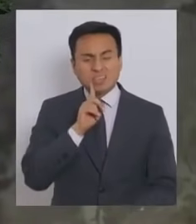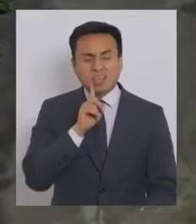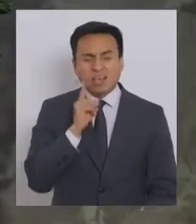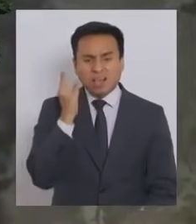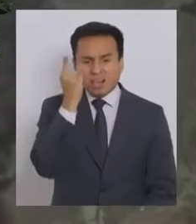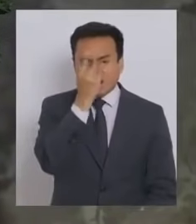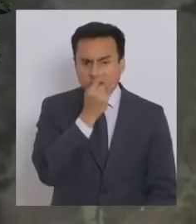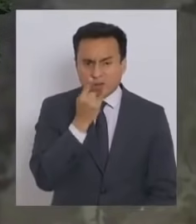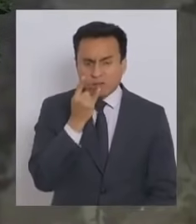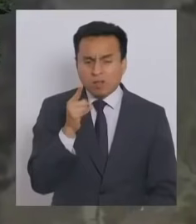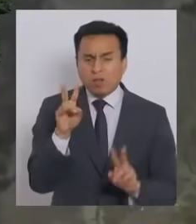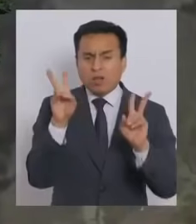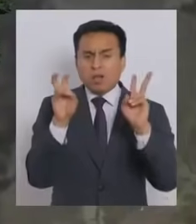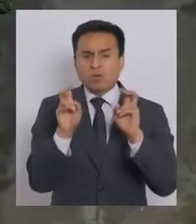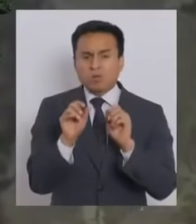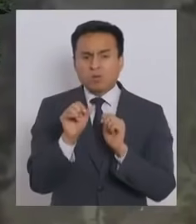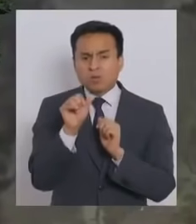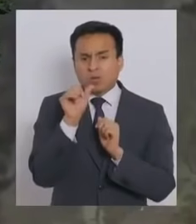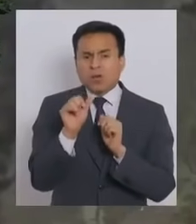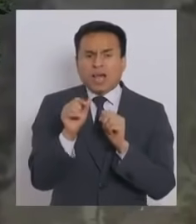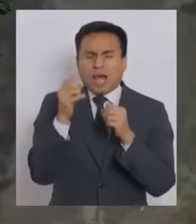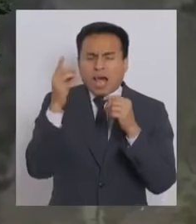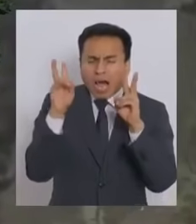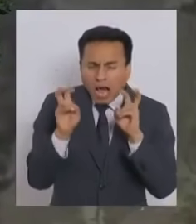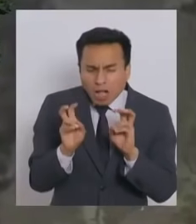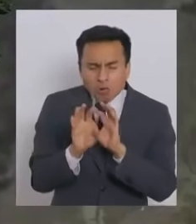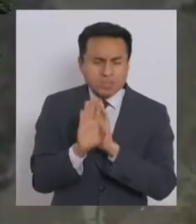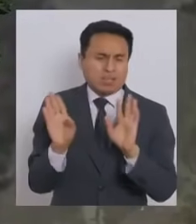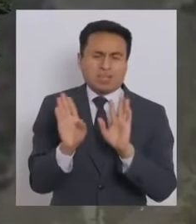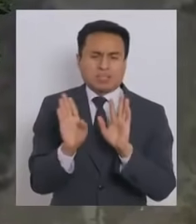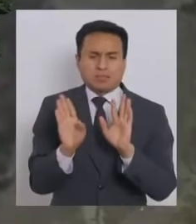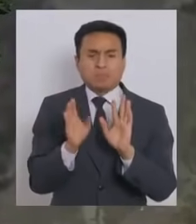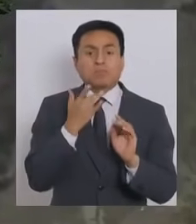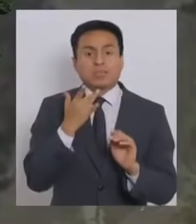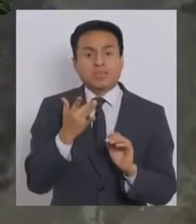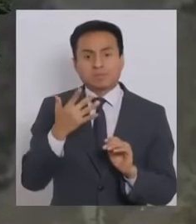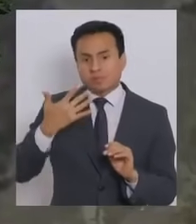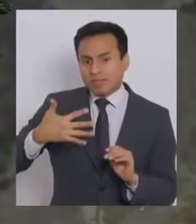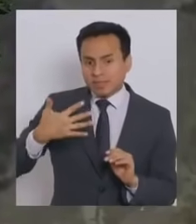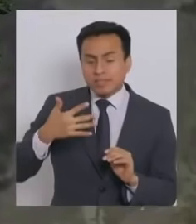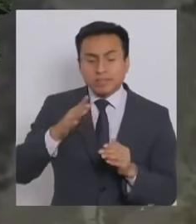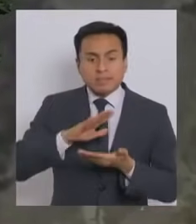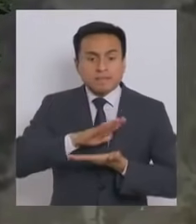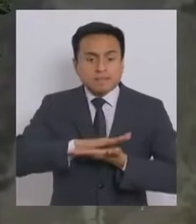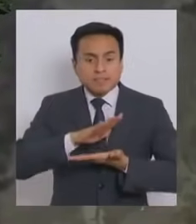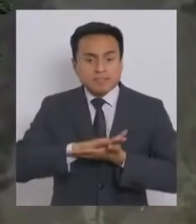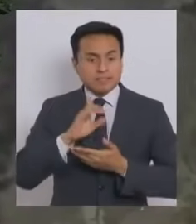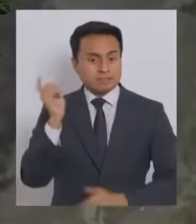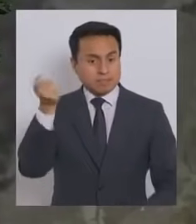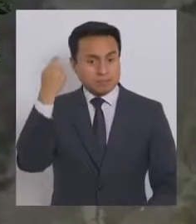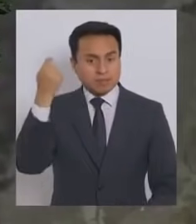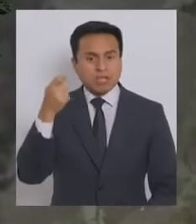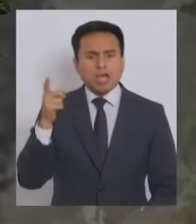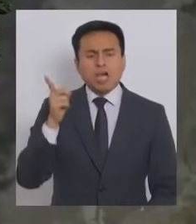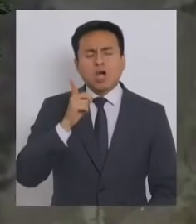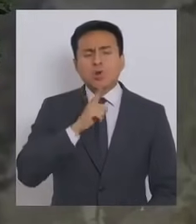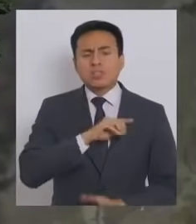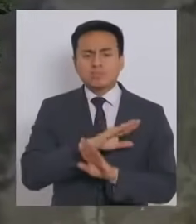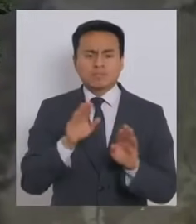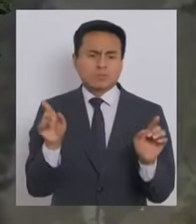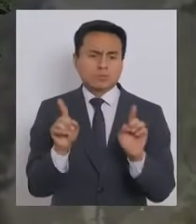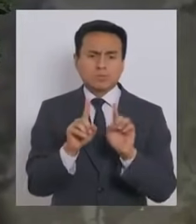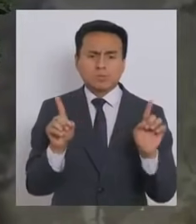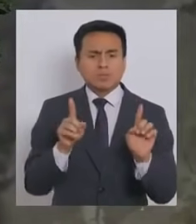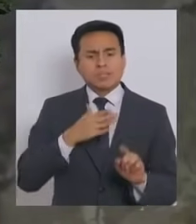del alcohol o de algún tipo de droga o psicotrópico. Es muy importante porque, de nuevo, estas fiestas queremos que no sean las últimas, sino